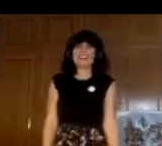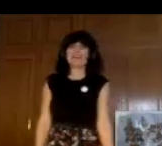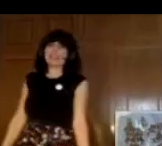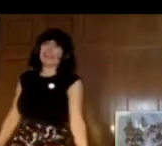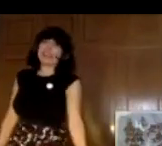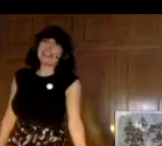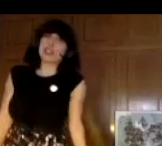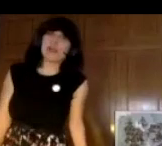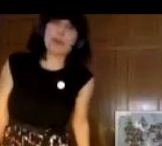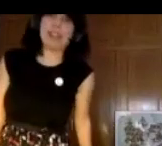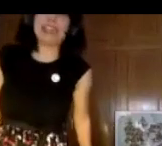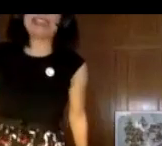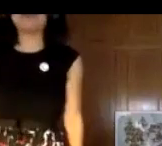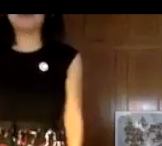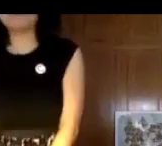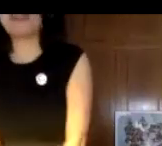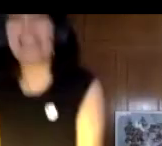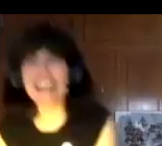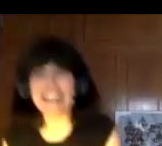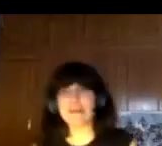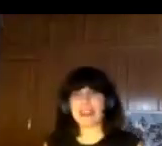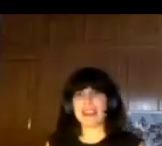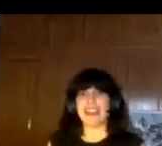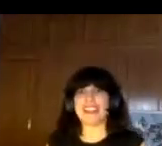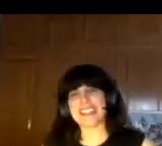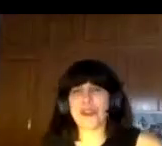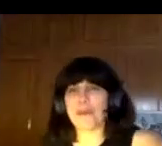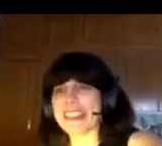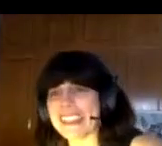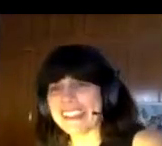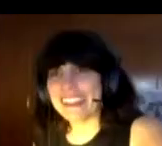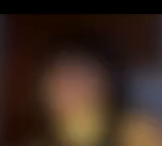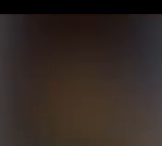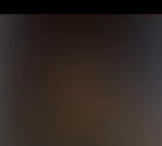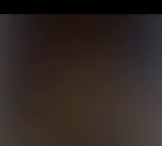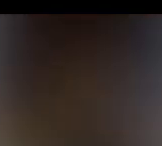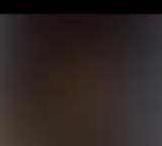gracias por estar ahí, sois un grupo fantástico, lo he visto en el Telegram y ha sido un placer.